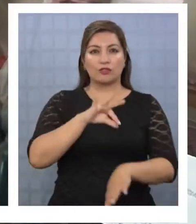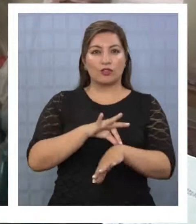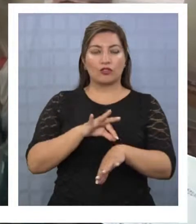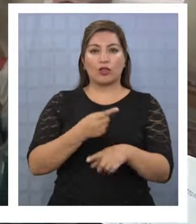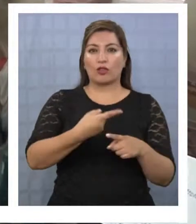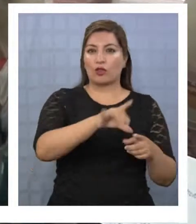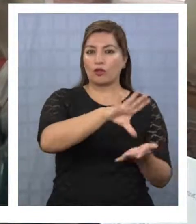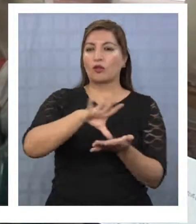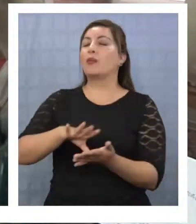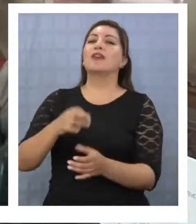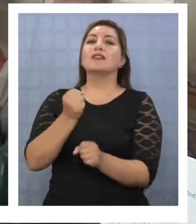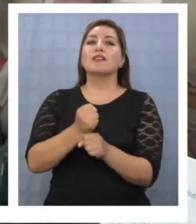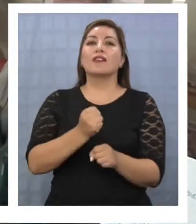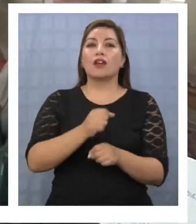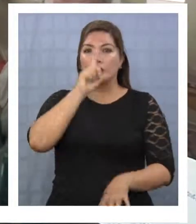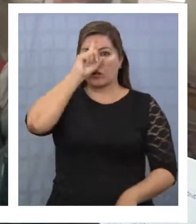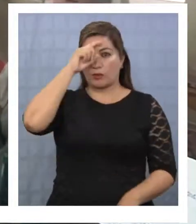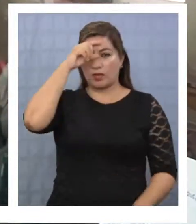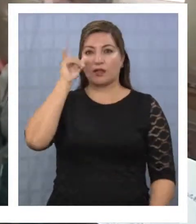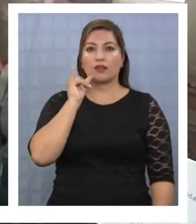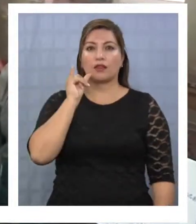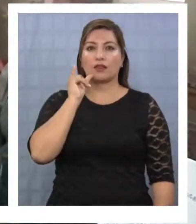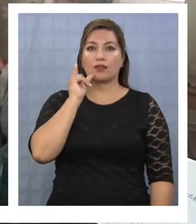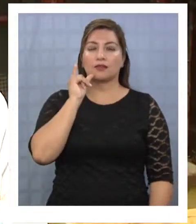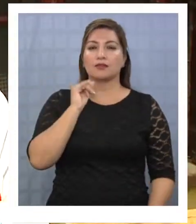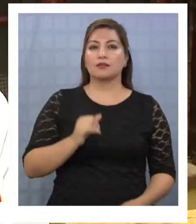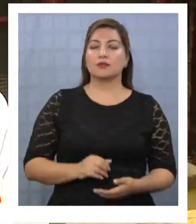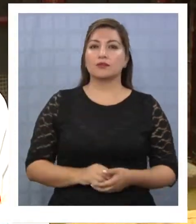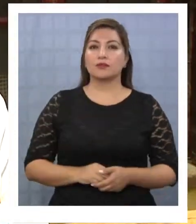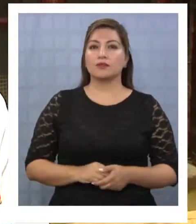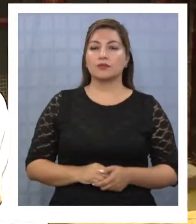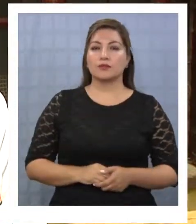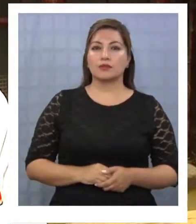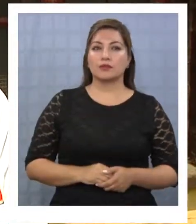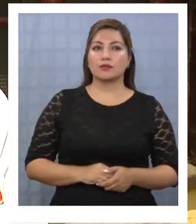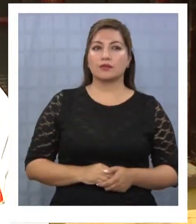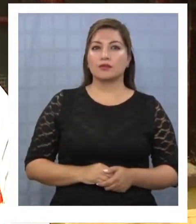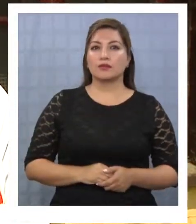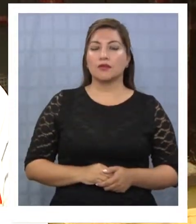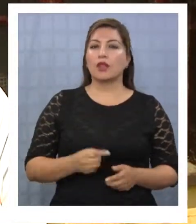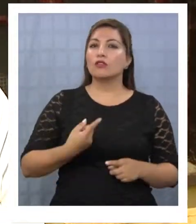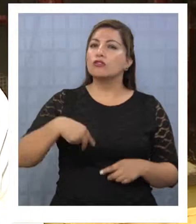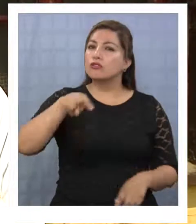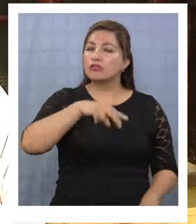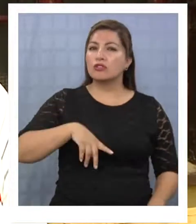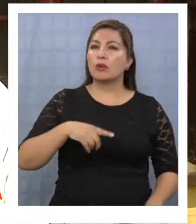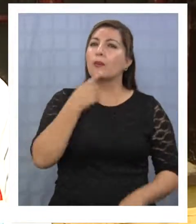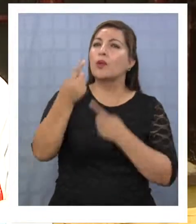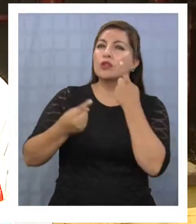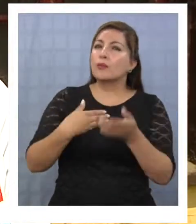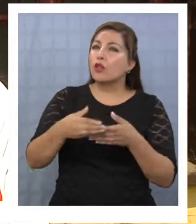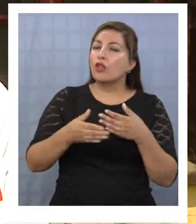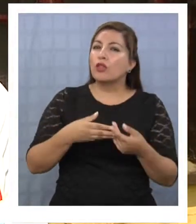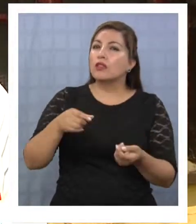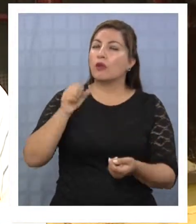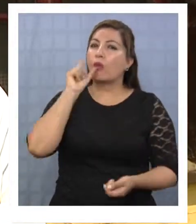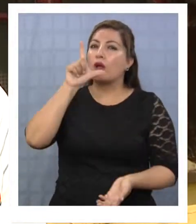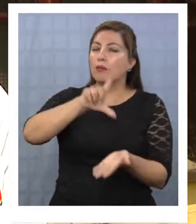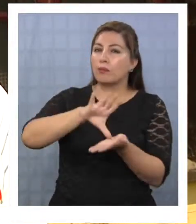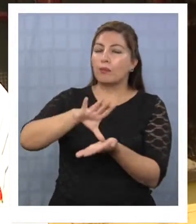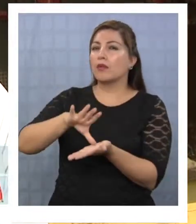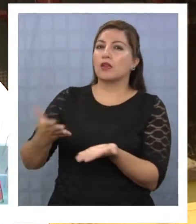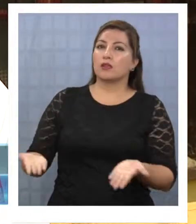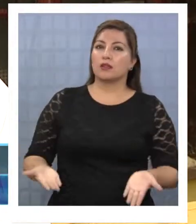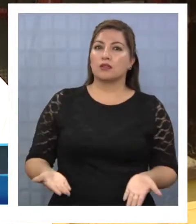que están trabajando en el hospital de Iquique. Verificamos la procedencia de qué país son, si han tenido